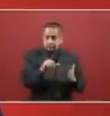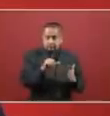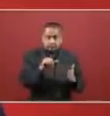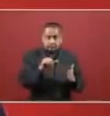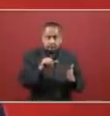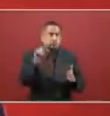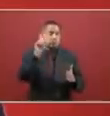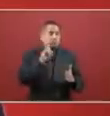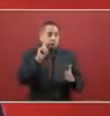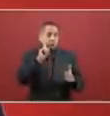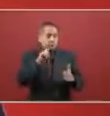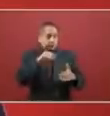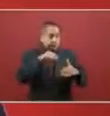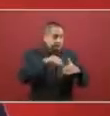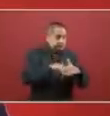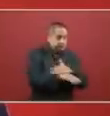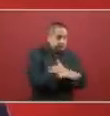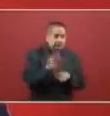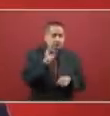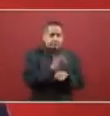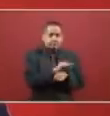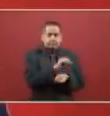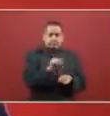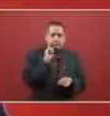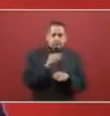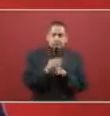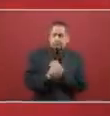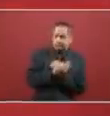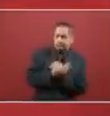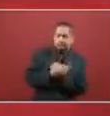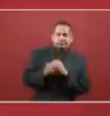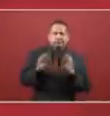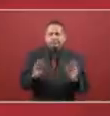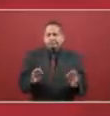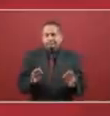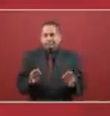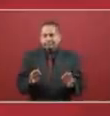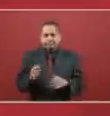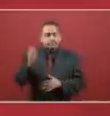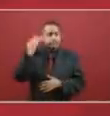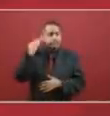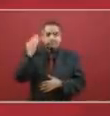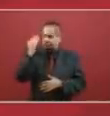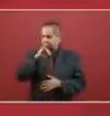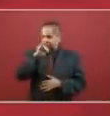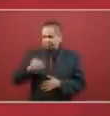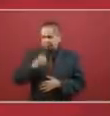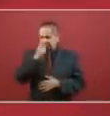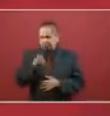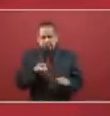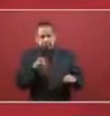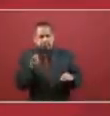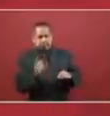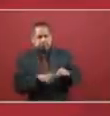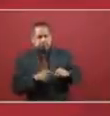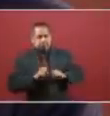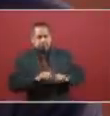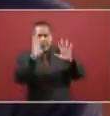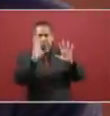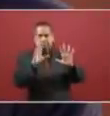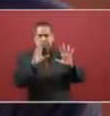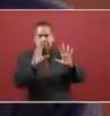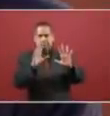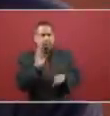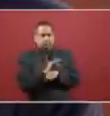para las mujeres que nunca se dijo que se iba a dejar sin